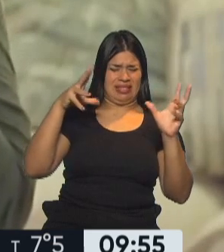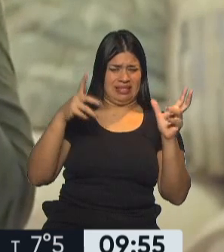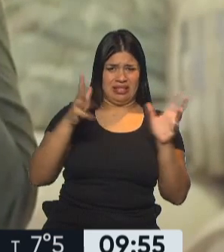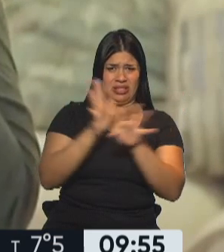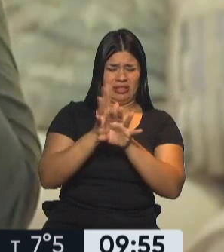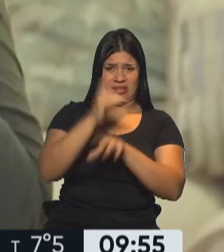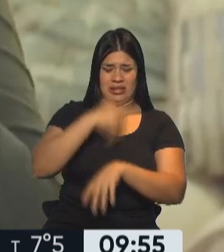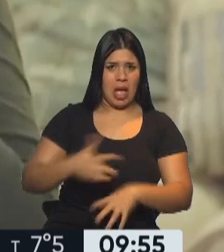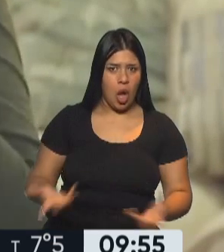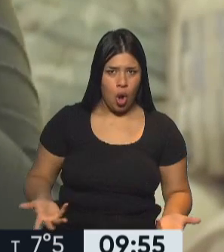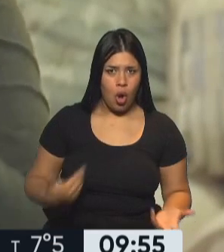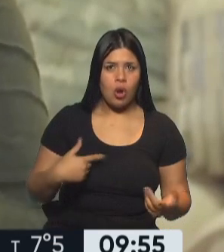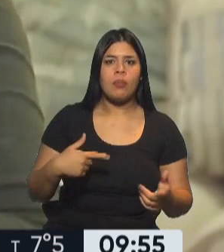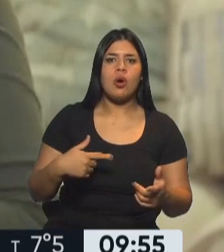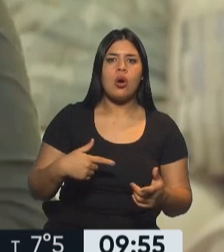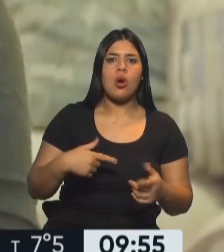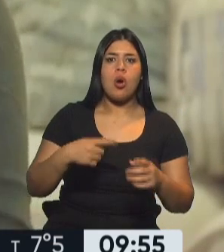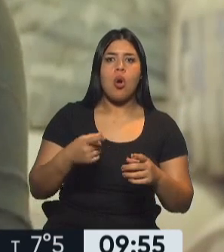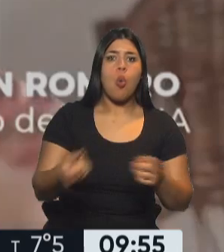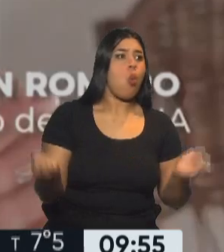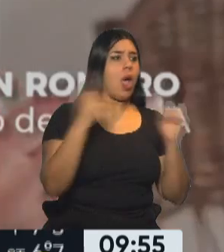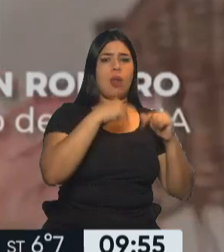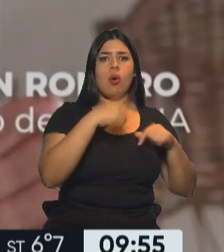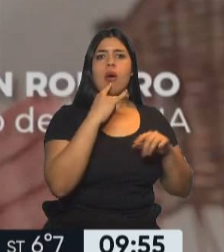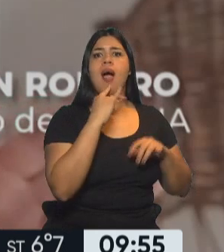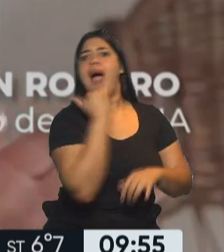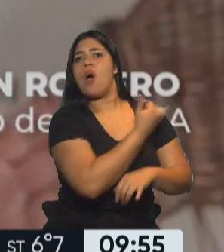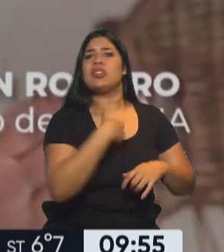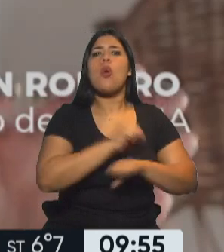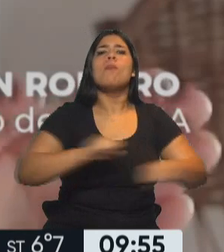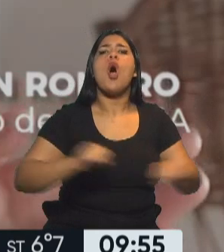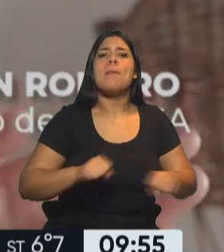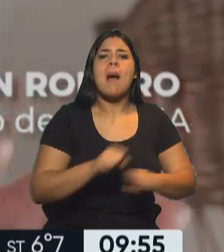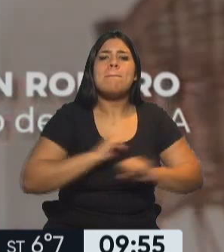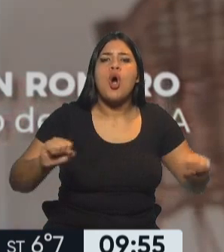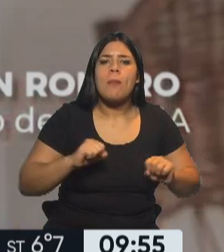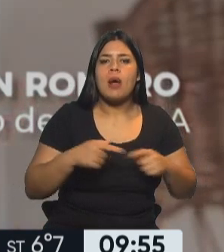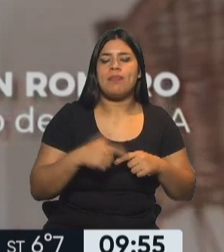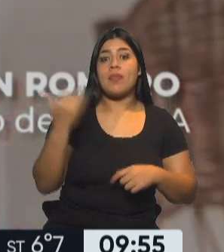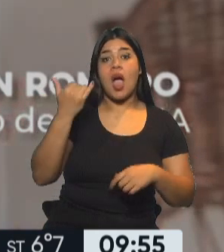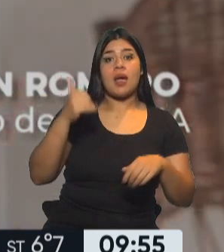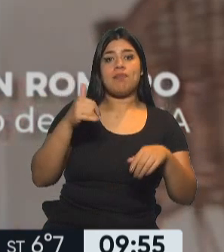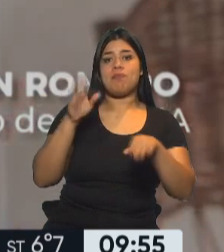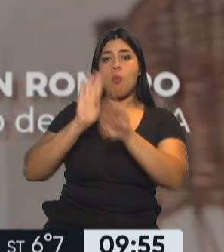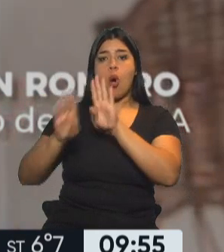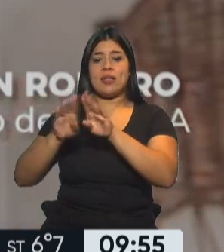para atrás y digo, fue una bomba, empecé a gritar. Había un mostrador justo al costado de la puerta.